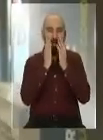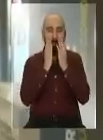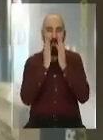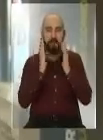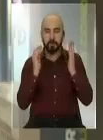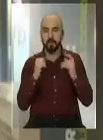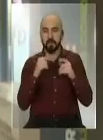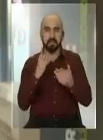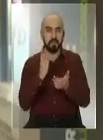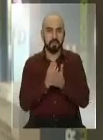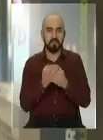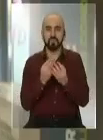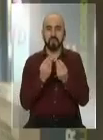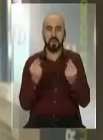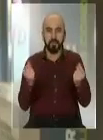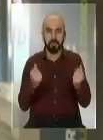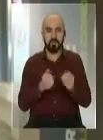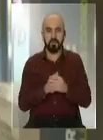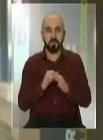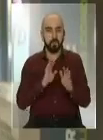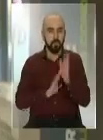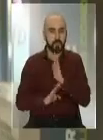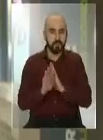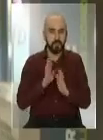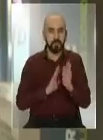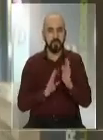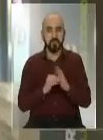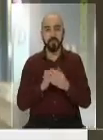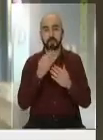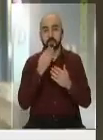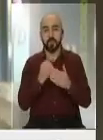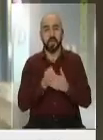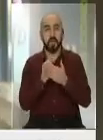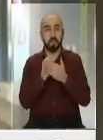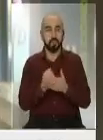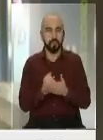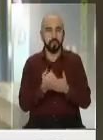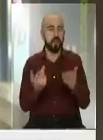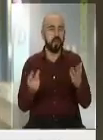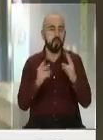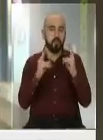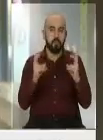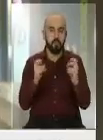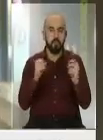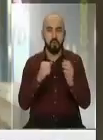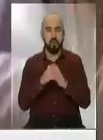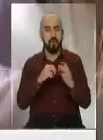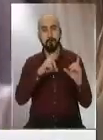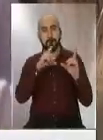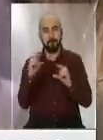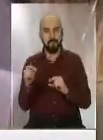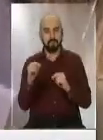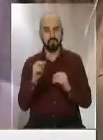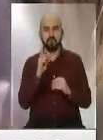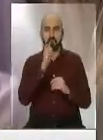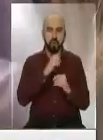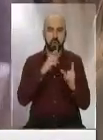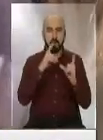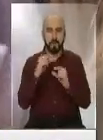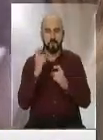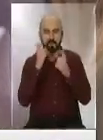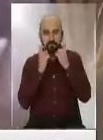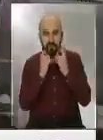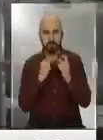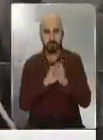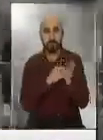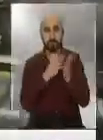hidratante suaviza, protege y ayuda a que estos efectos sean menores. Pero no es el único efecto